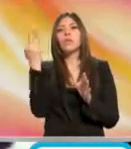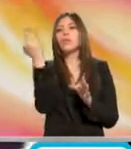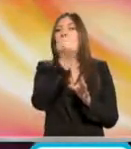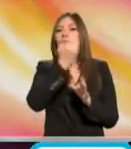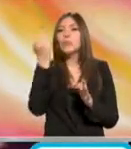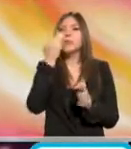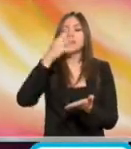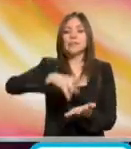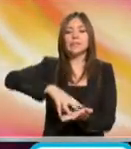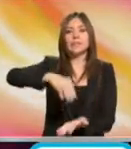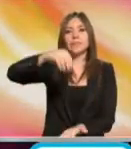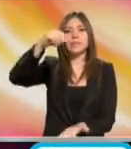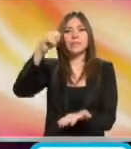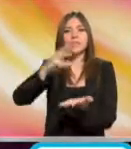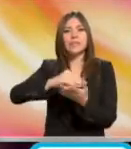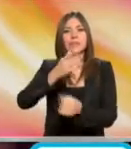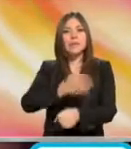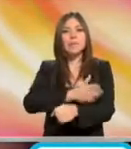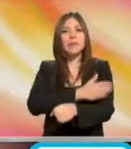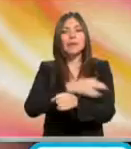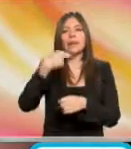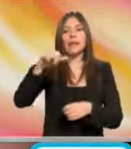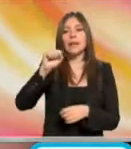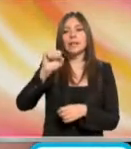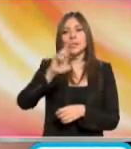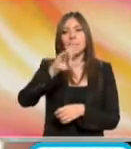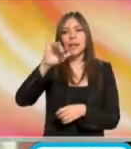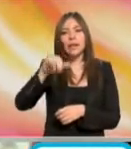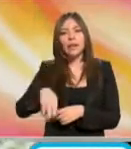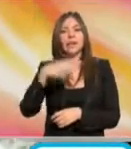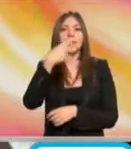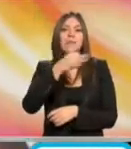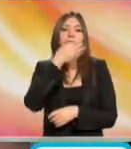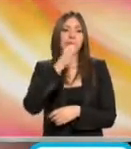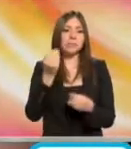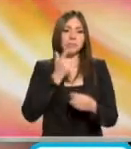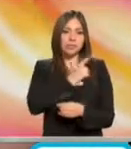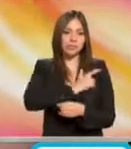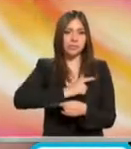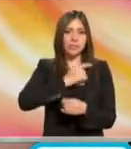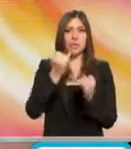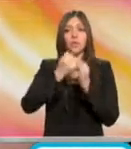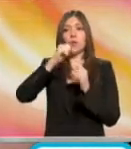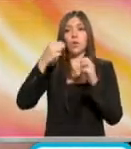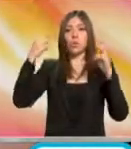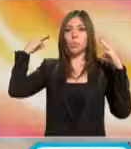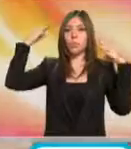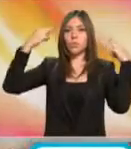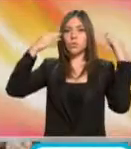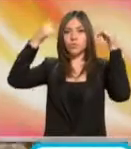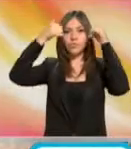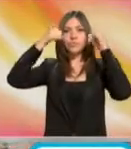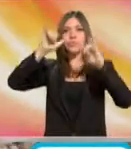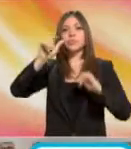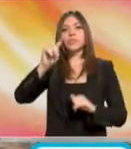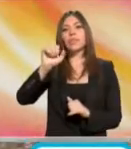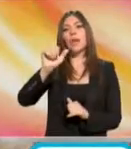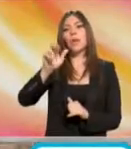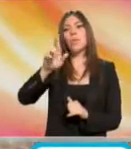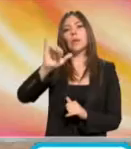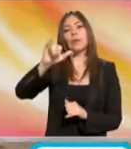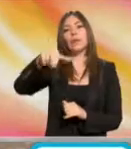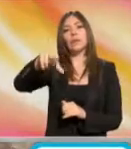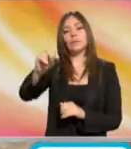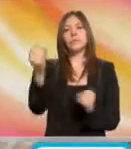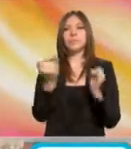y Qué de belleza. fiesta, y hay muchísimo que hacer. Obviamente también visitar el Museo Taurino, que es otro de las cosas realmente